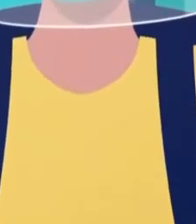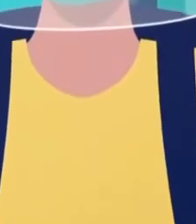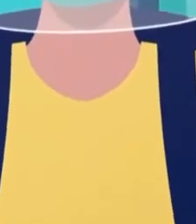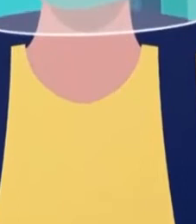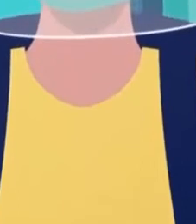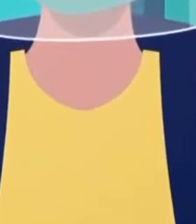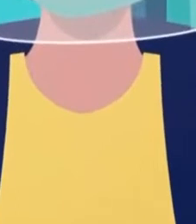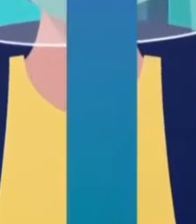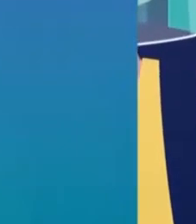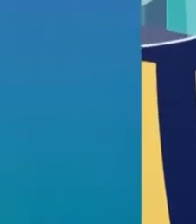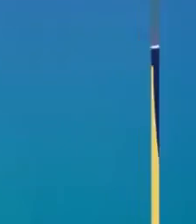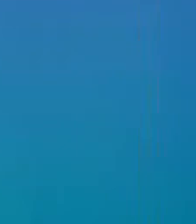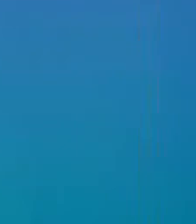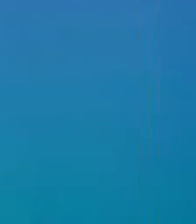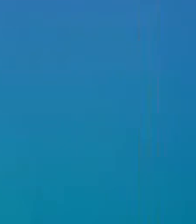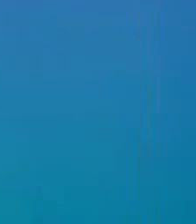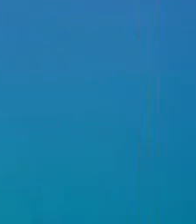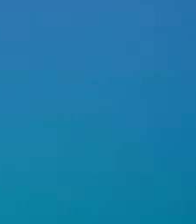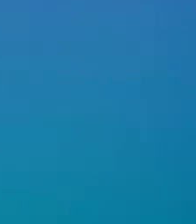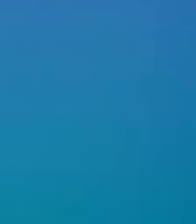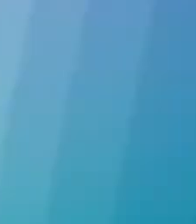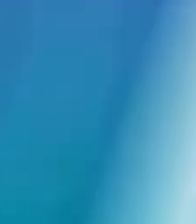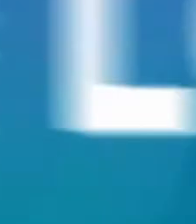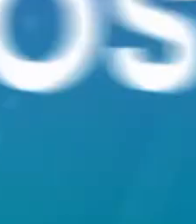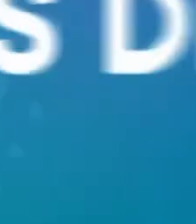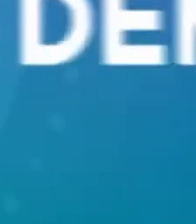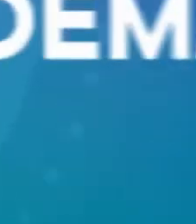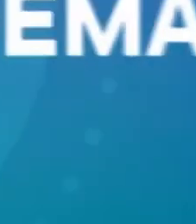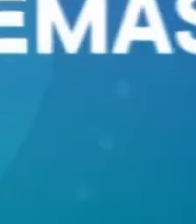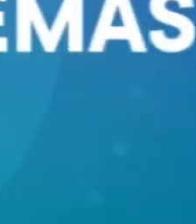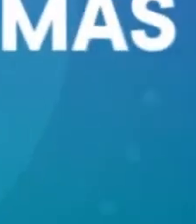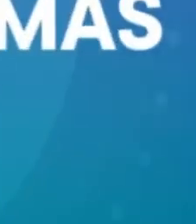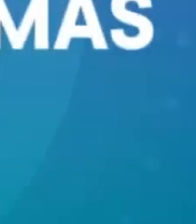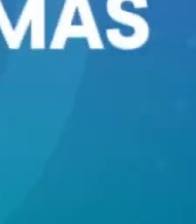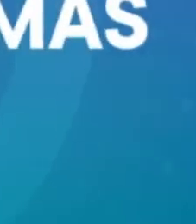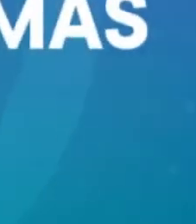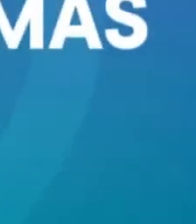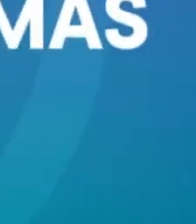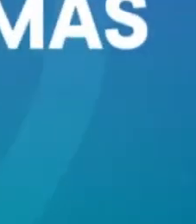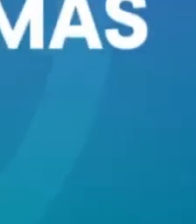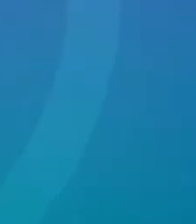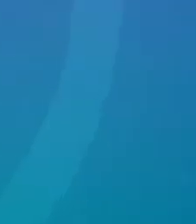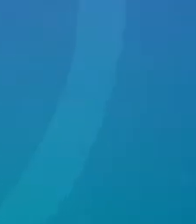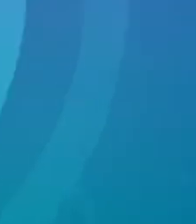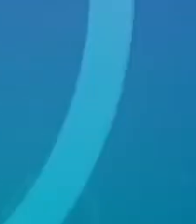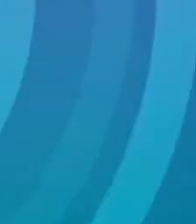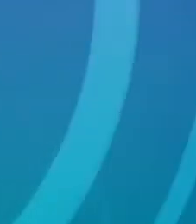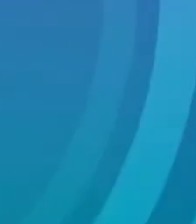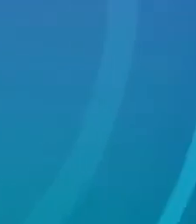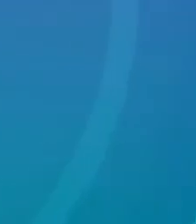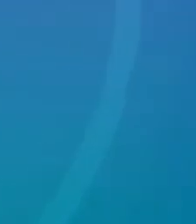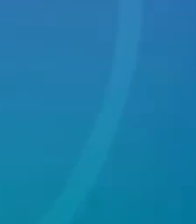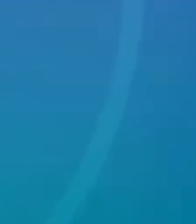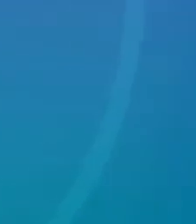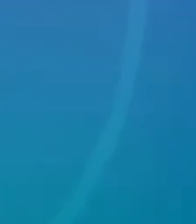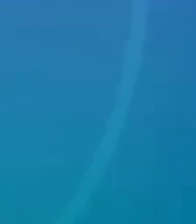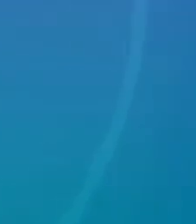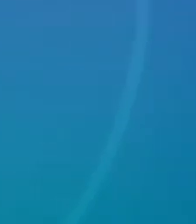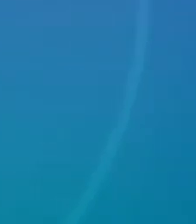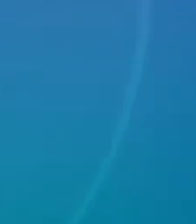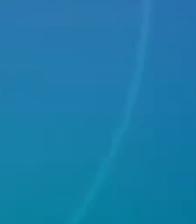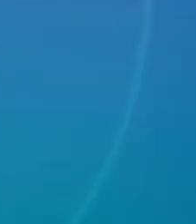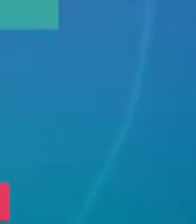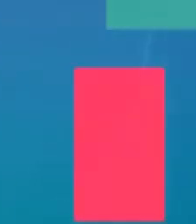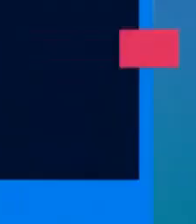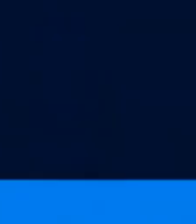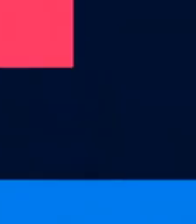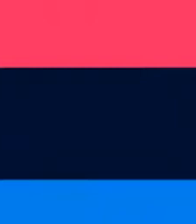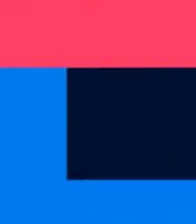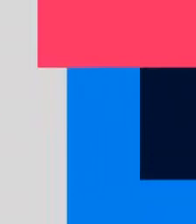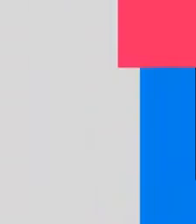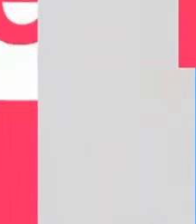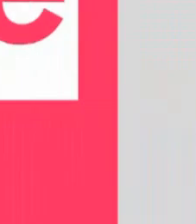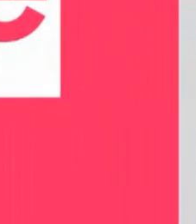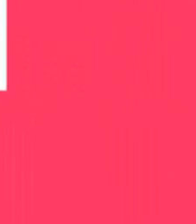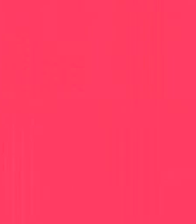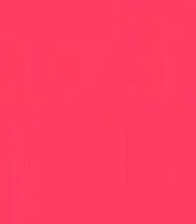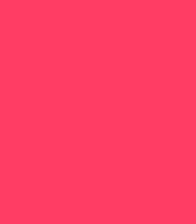podrás transportarte. Si me cuido yo, cuido a los demás. Primero mi salud.